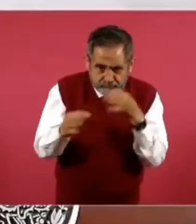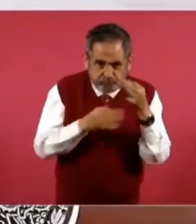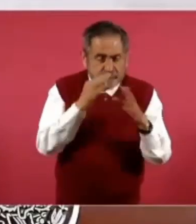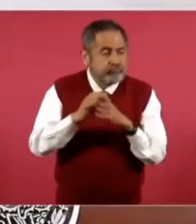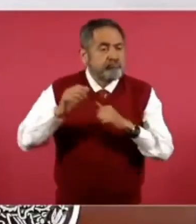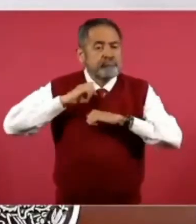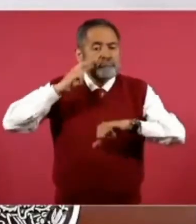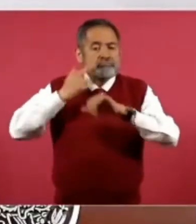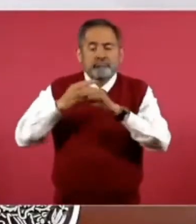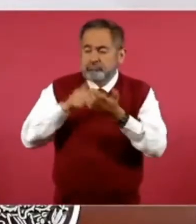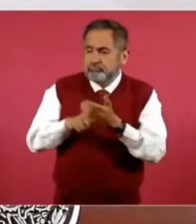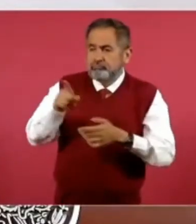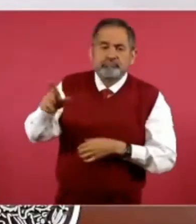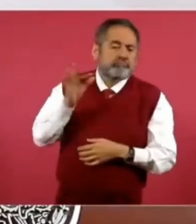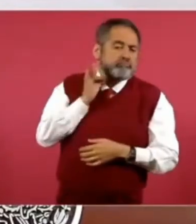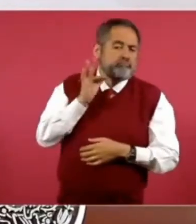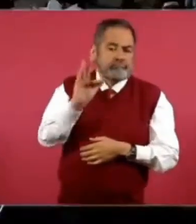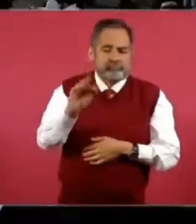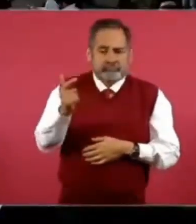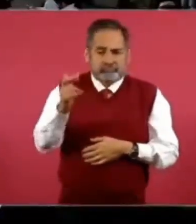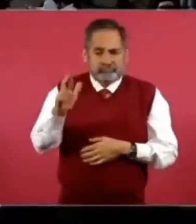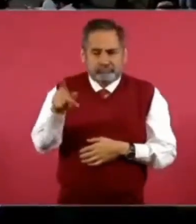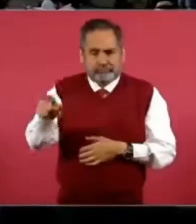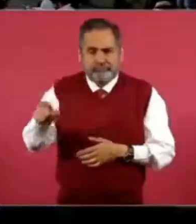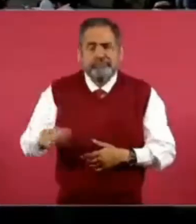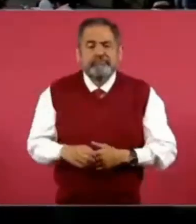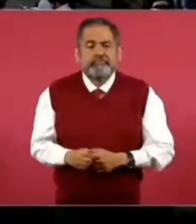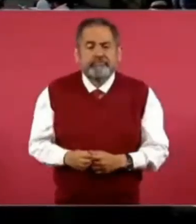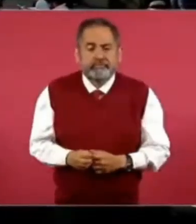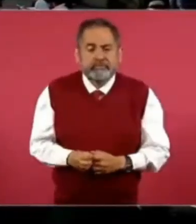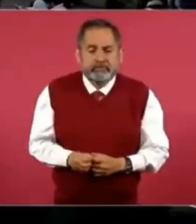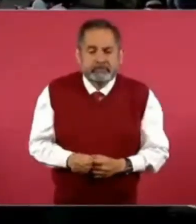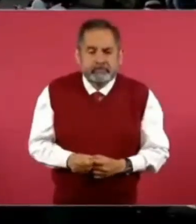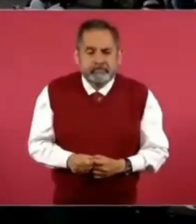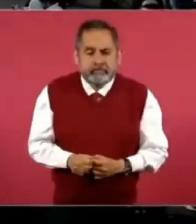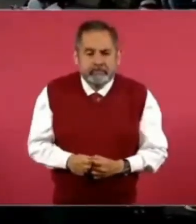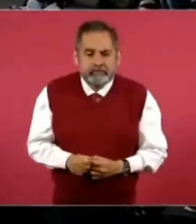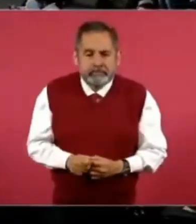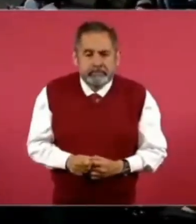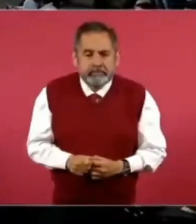está a cargo de la Fiscalía.